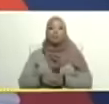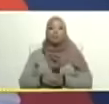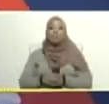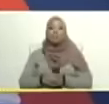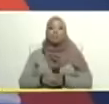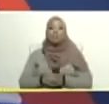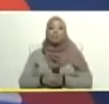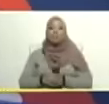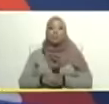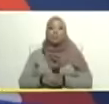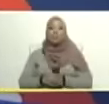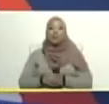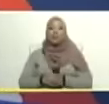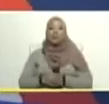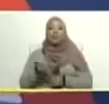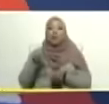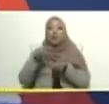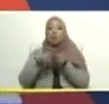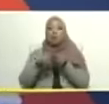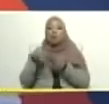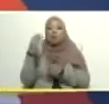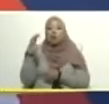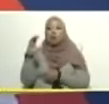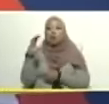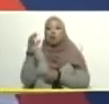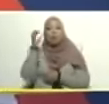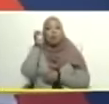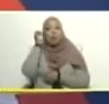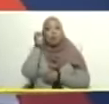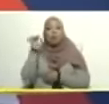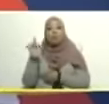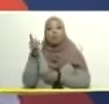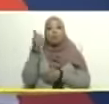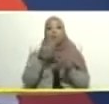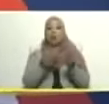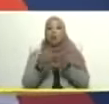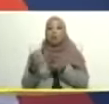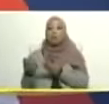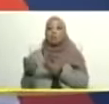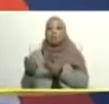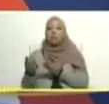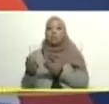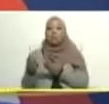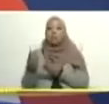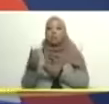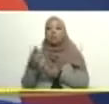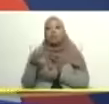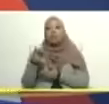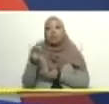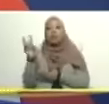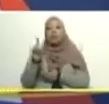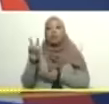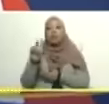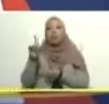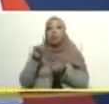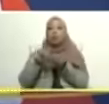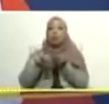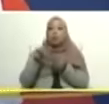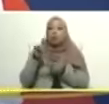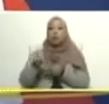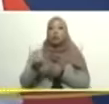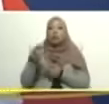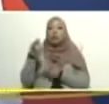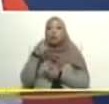La primera dama de Colombia, bienvenida, Verónica, y la primera dama de Venezuela. Aquí la llamamos